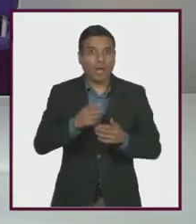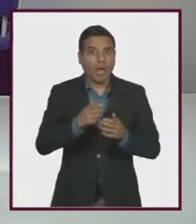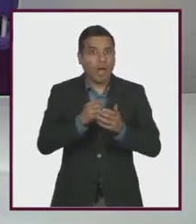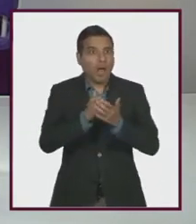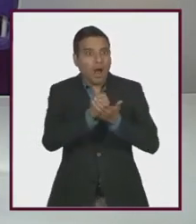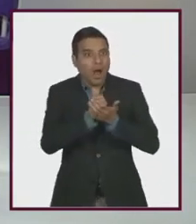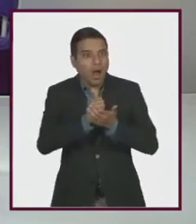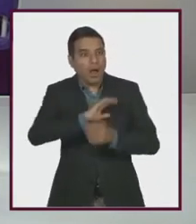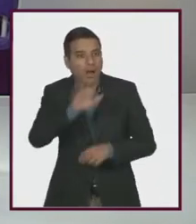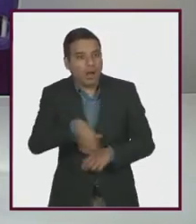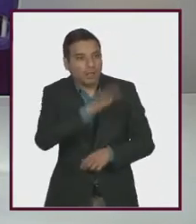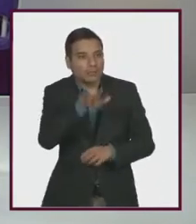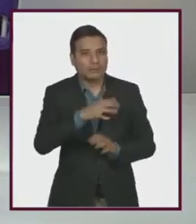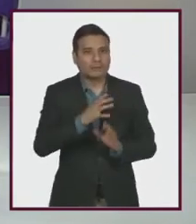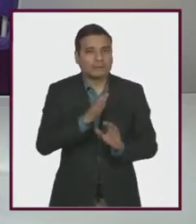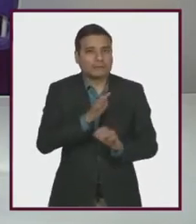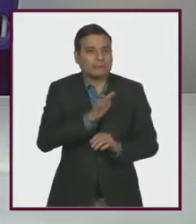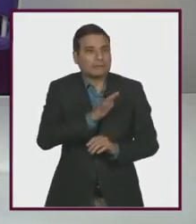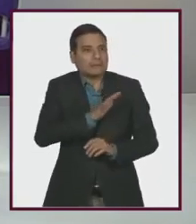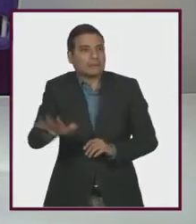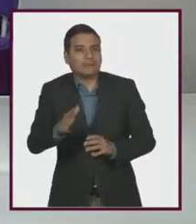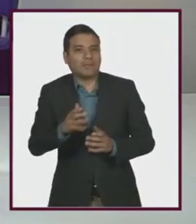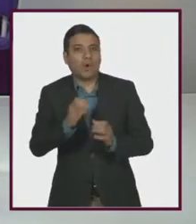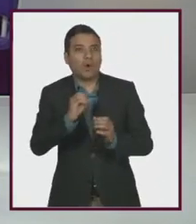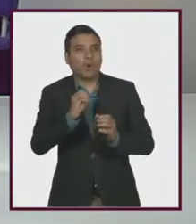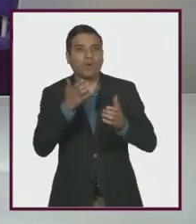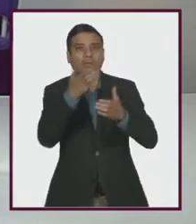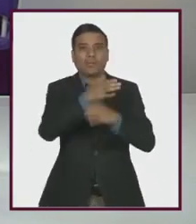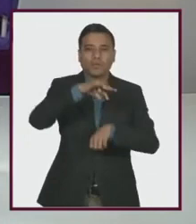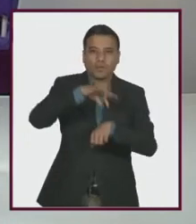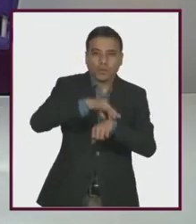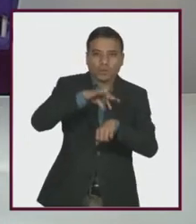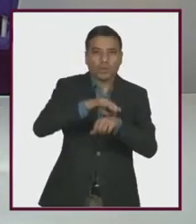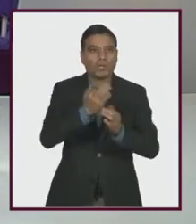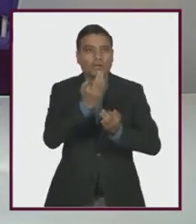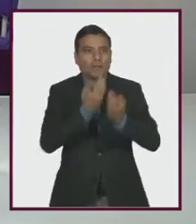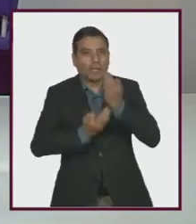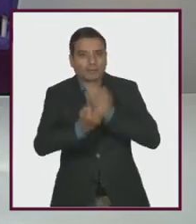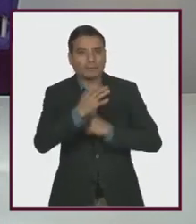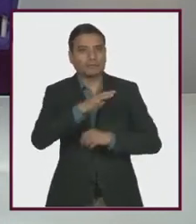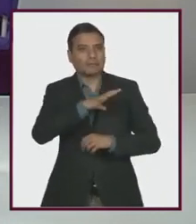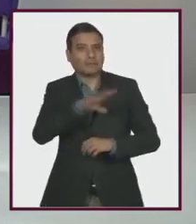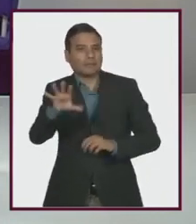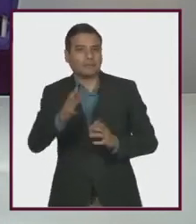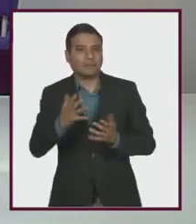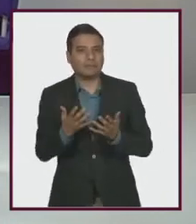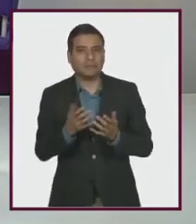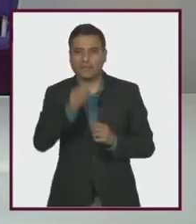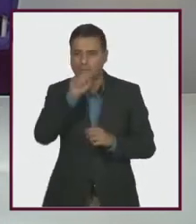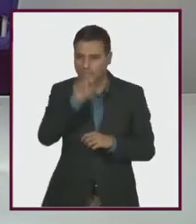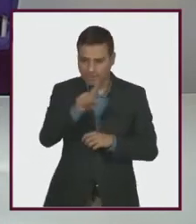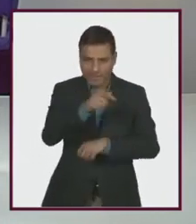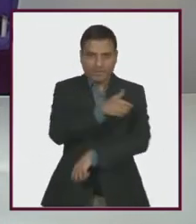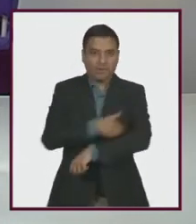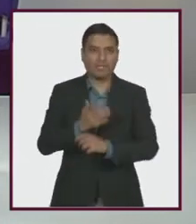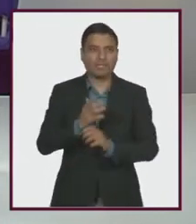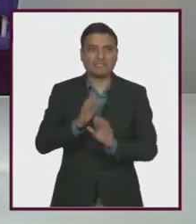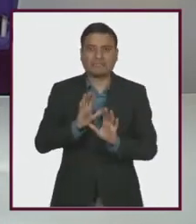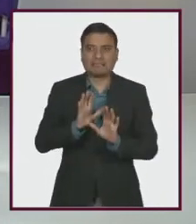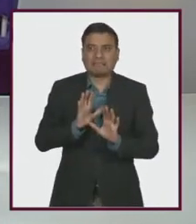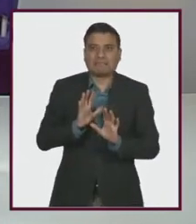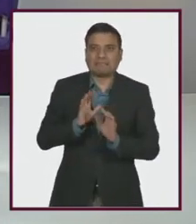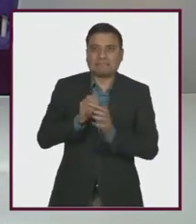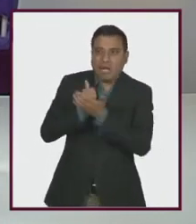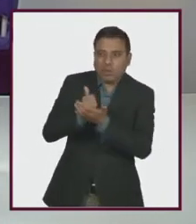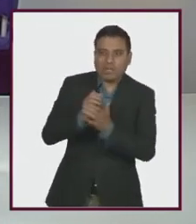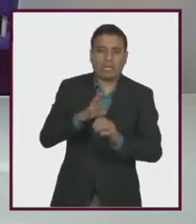evitar acudir a tratamiento, tanto la persona que consume como el familiar. Y entonces eso es uno